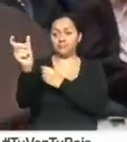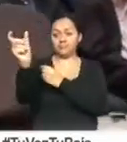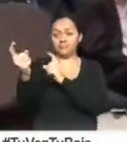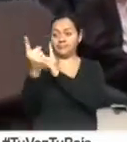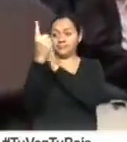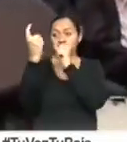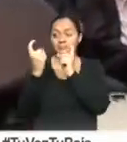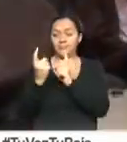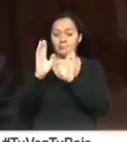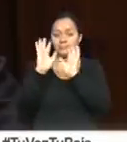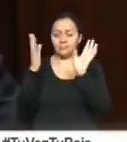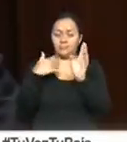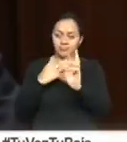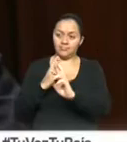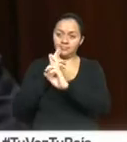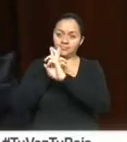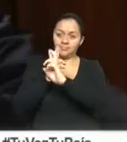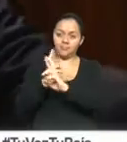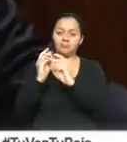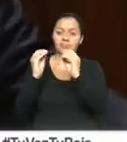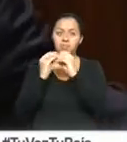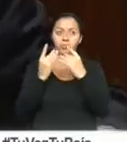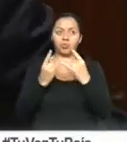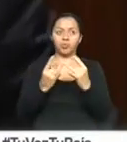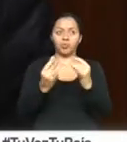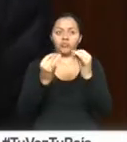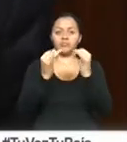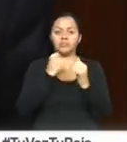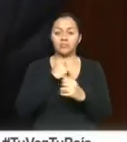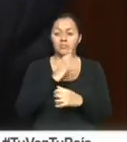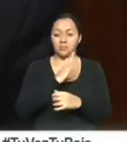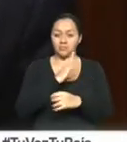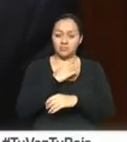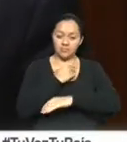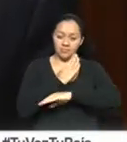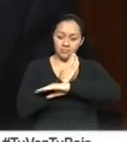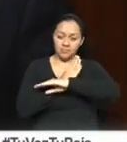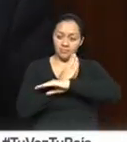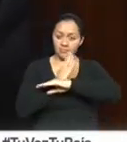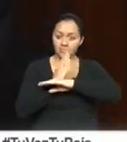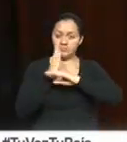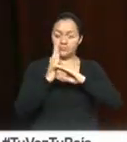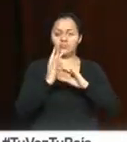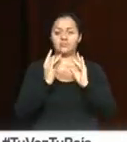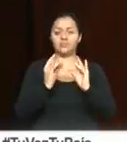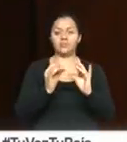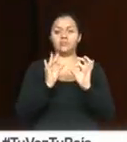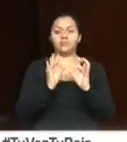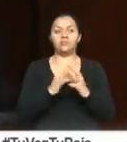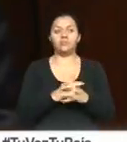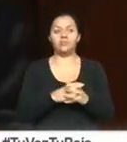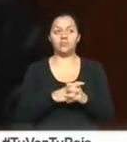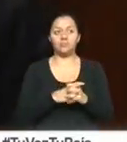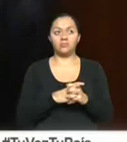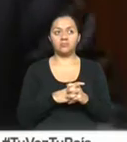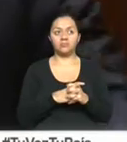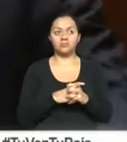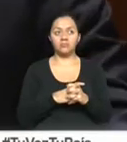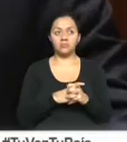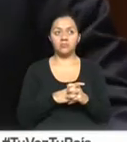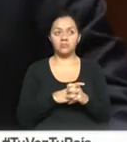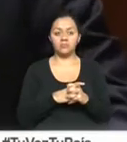que no las repitan y ser más eficiente. Como técnico soy medio maniático con la eficiencia. Como